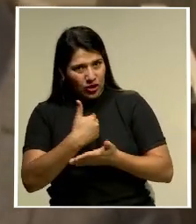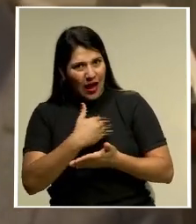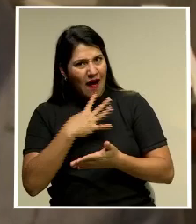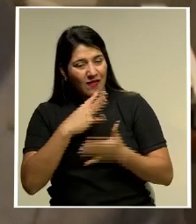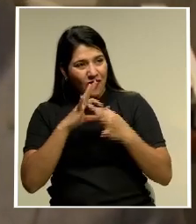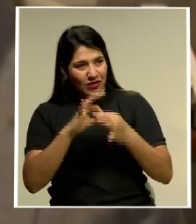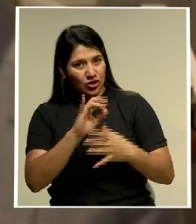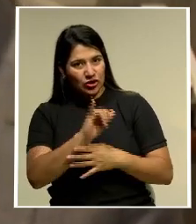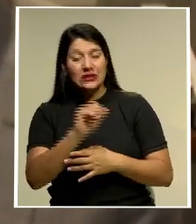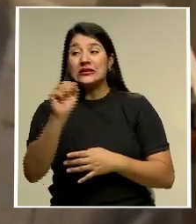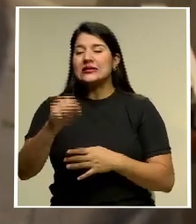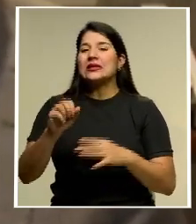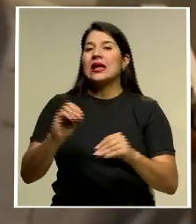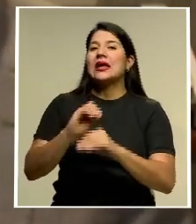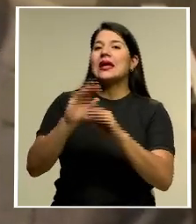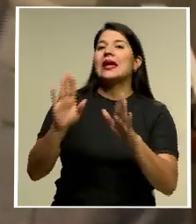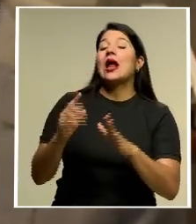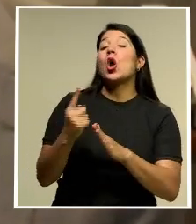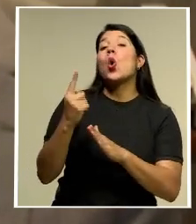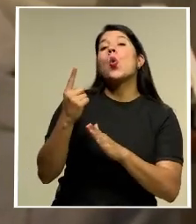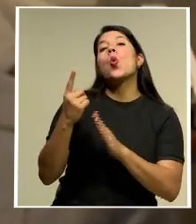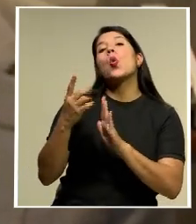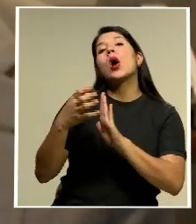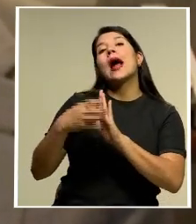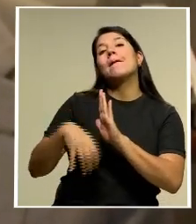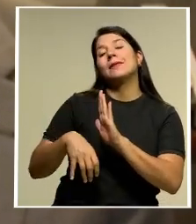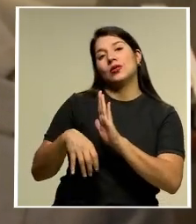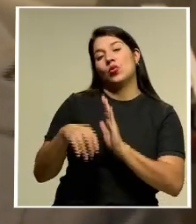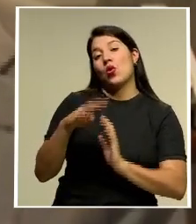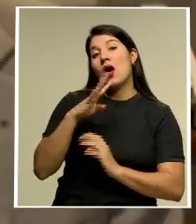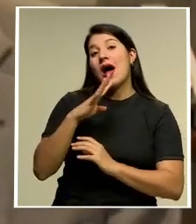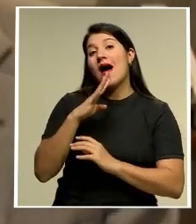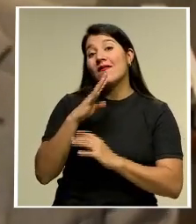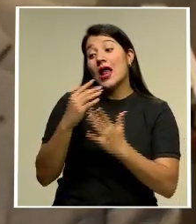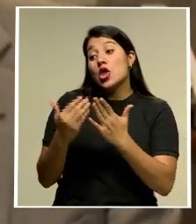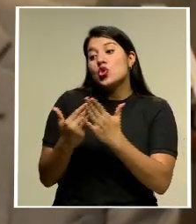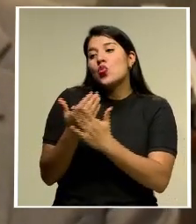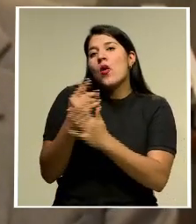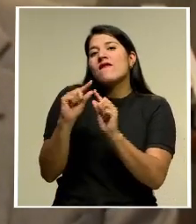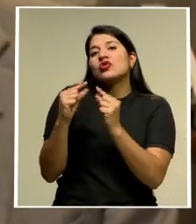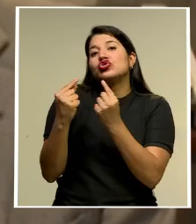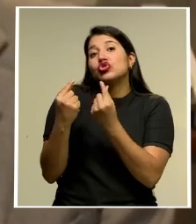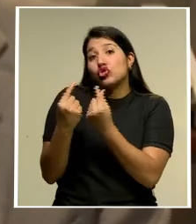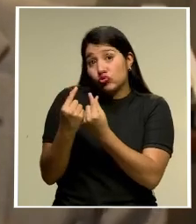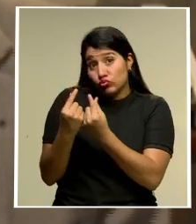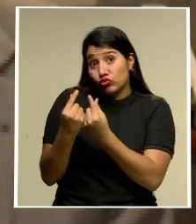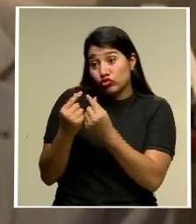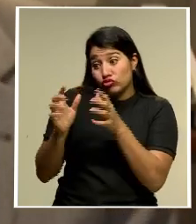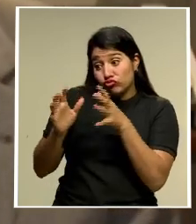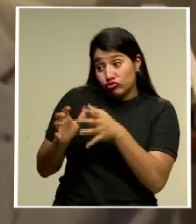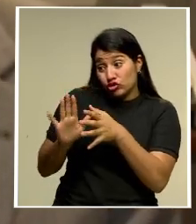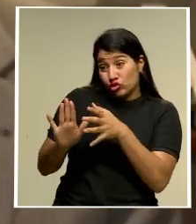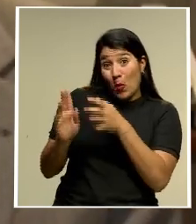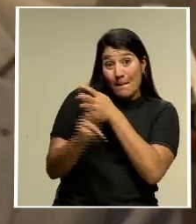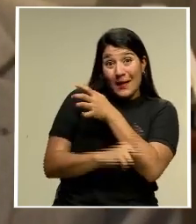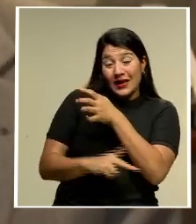Hay un capítulo que le llamamos los nuevos flujos migratorios, porque en los últimos años